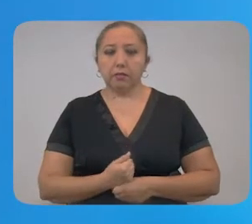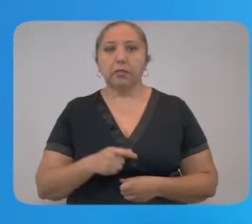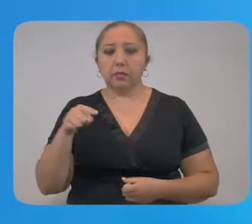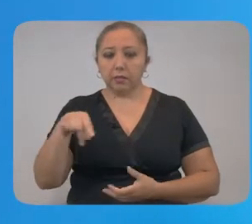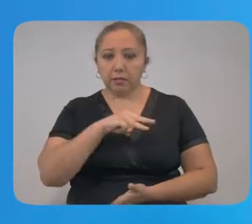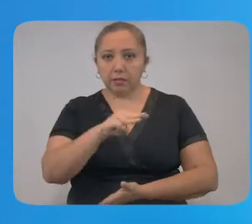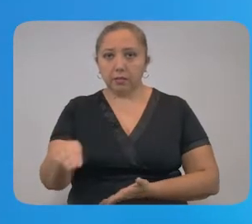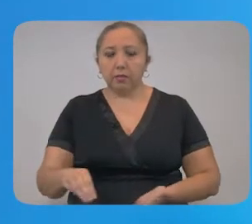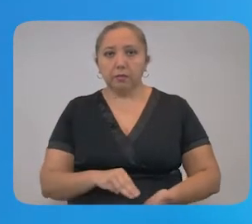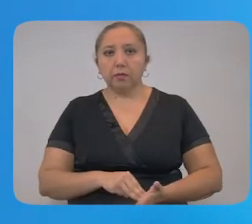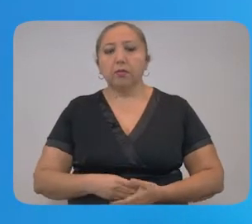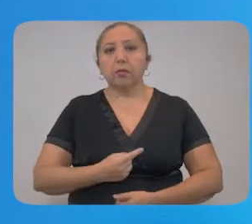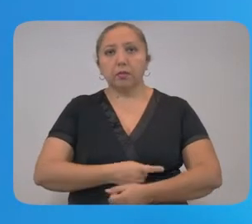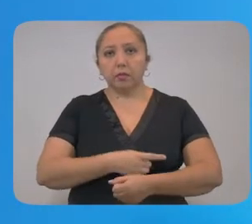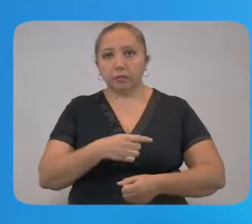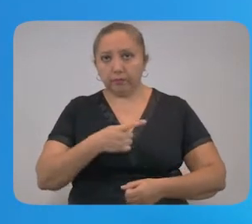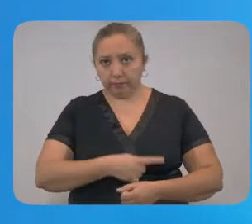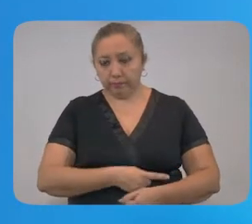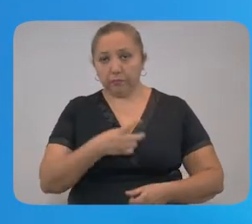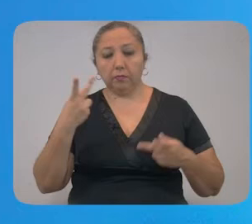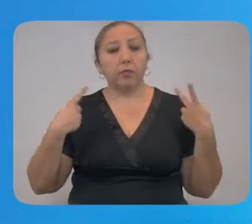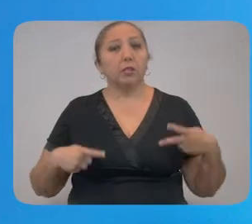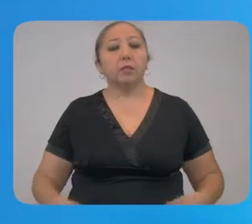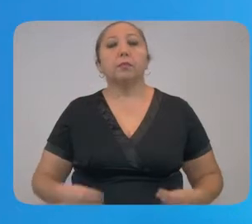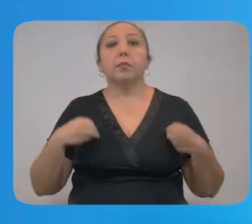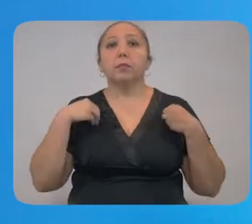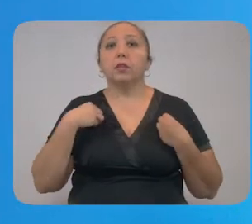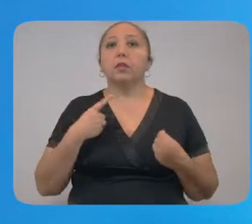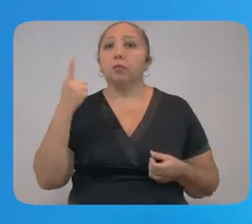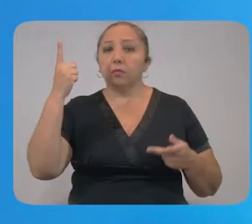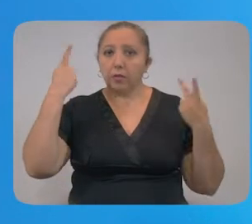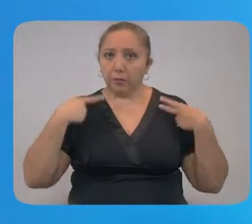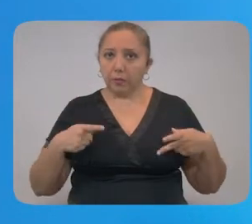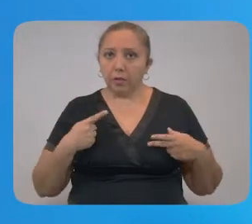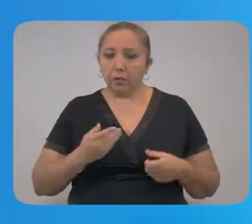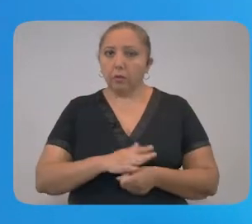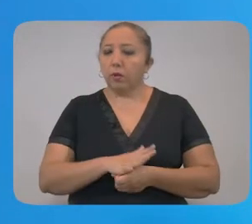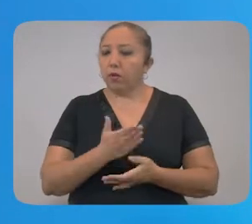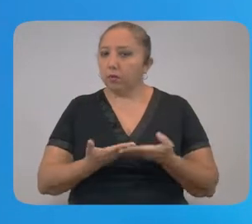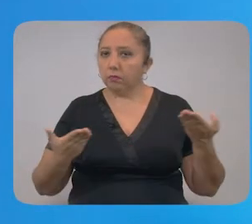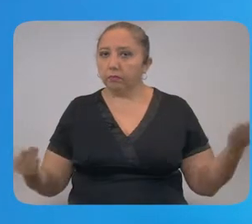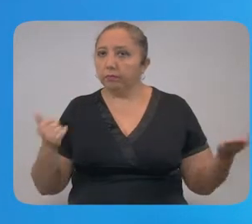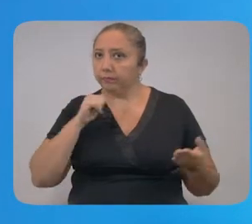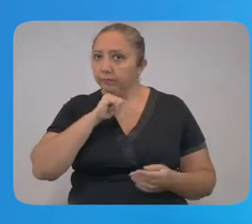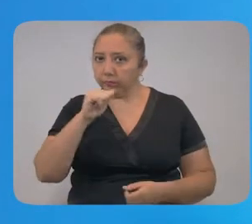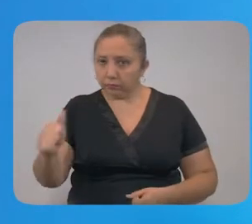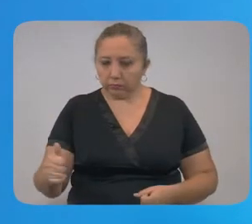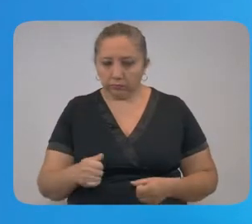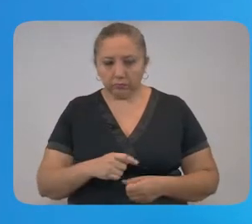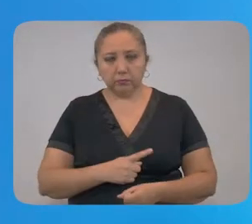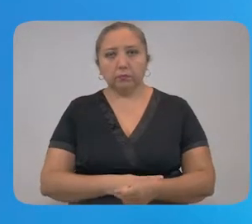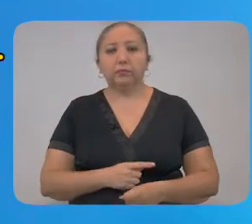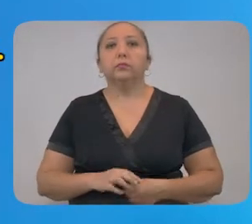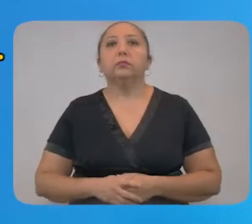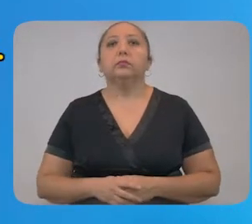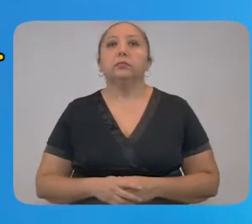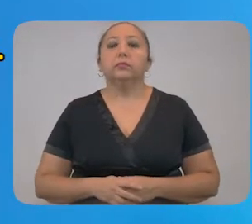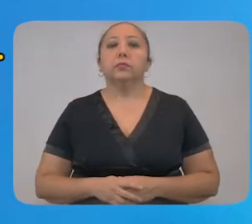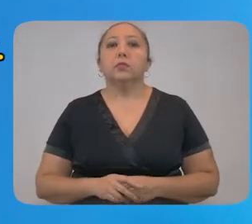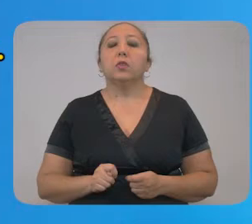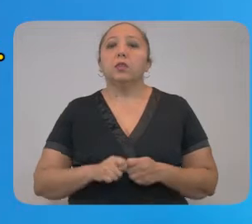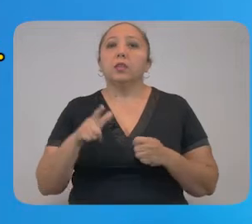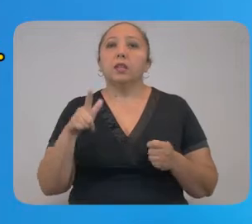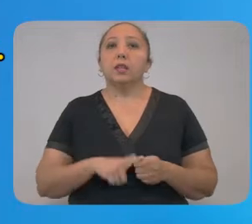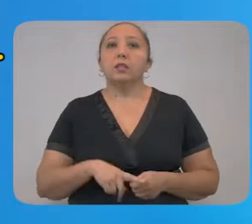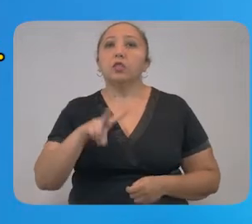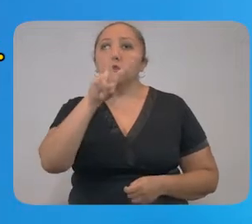de Mérida, con hipertensión. El paciente convivía con un contacto, el cual hasta el momento se reporta asintomático. En